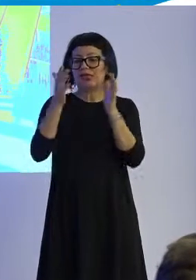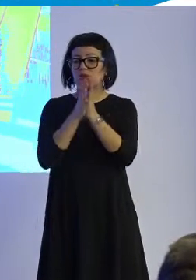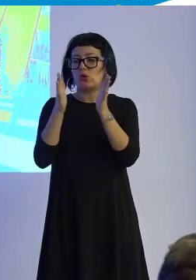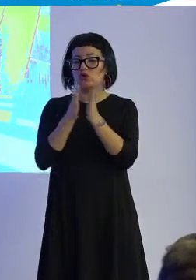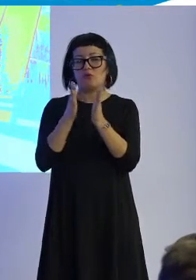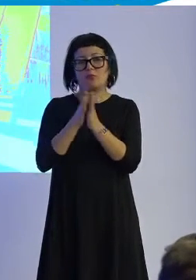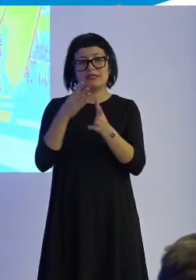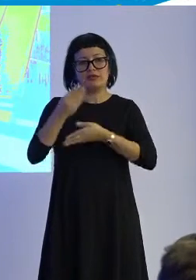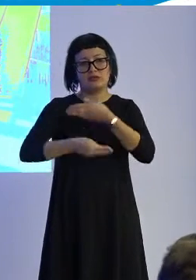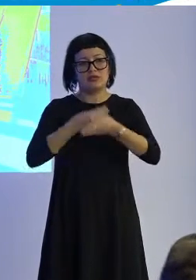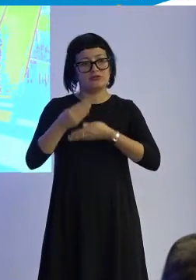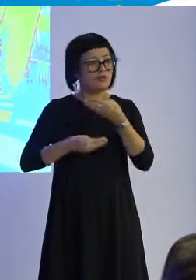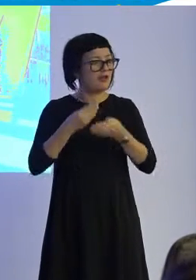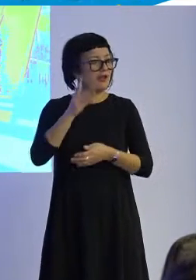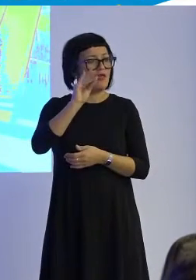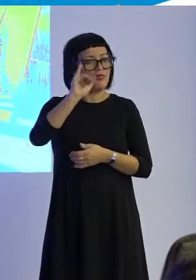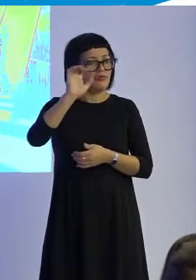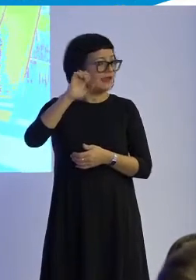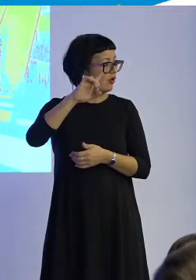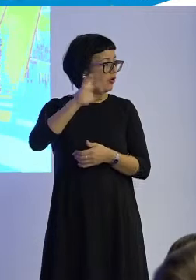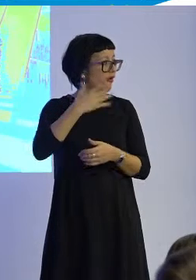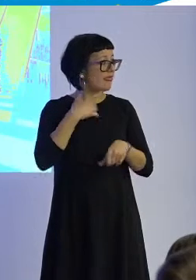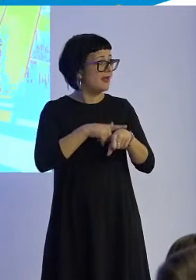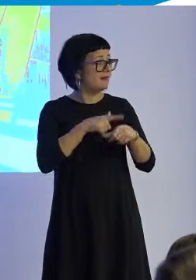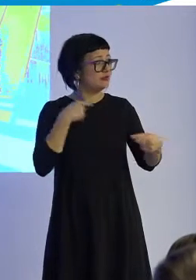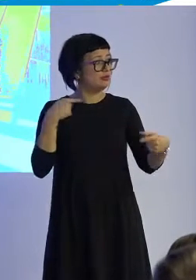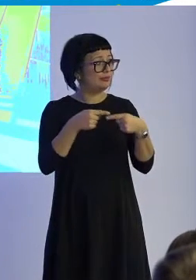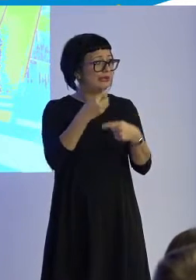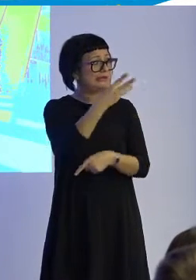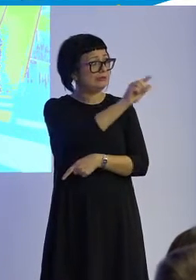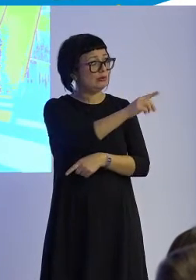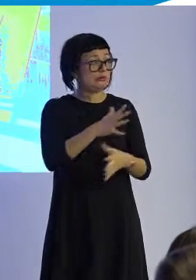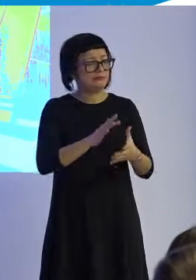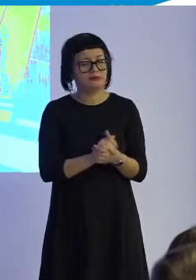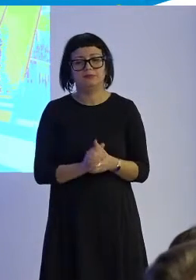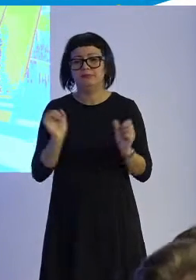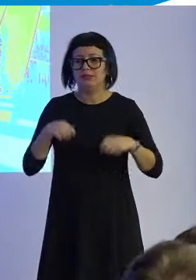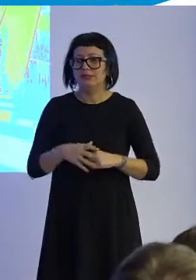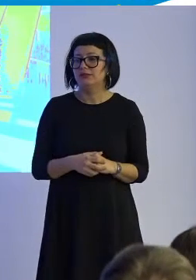sala de al lado hablando de Big Data. Diego, sí, tenemos que ir acabando. 3 minutos, 2, venga.